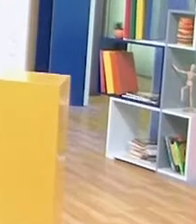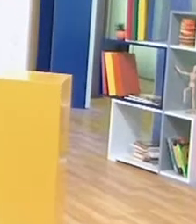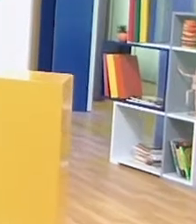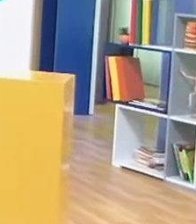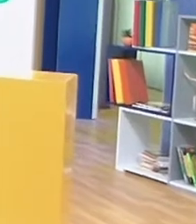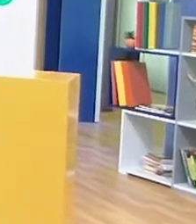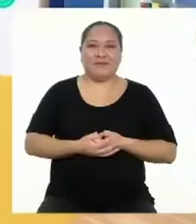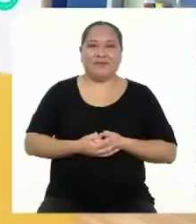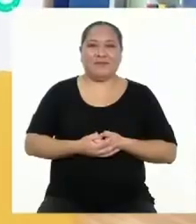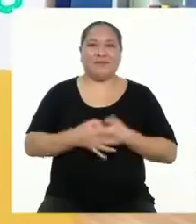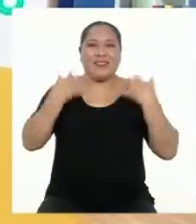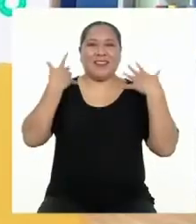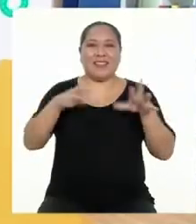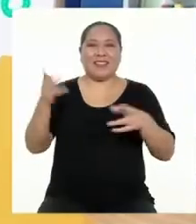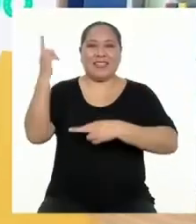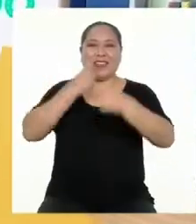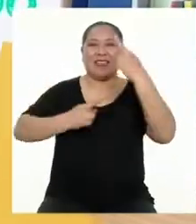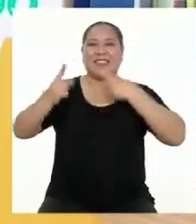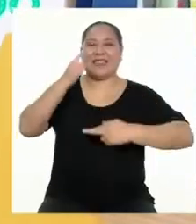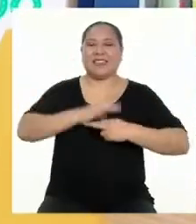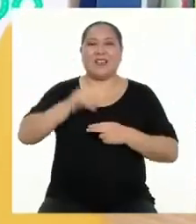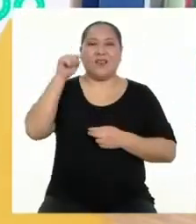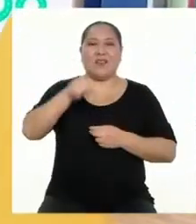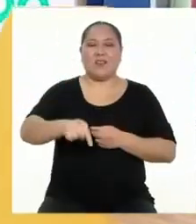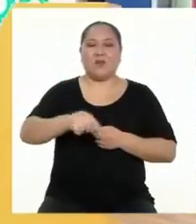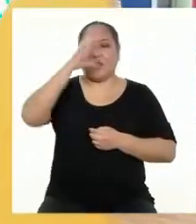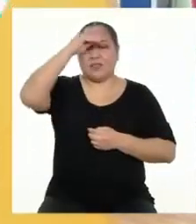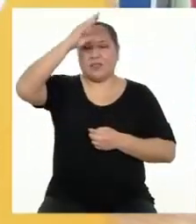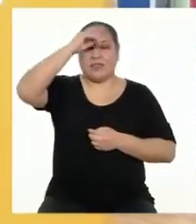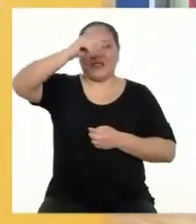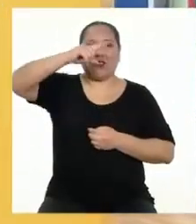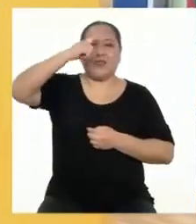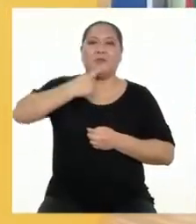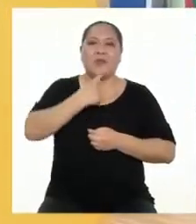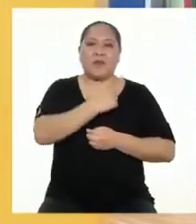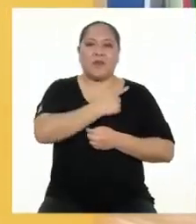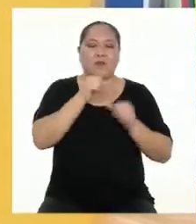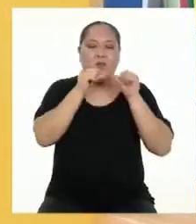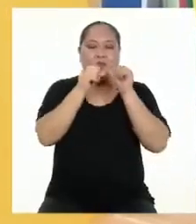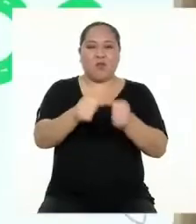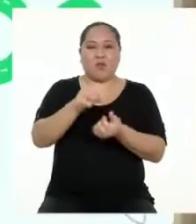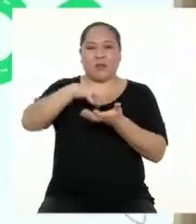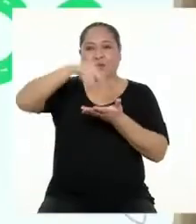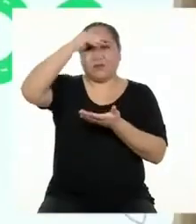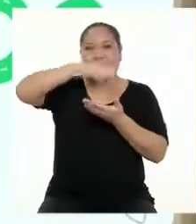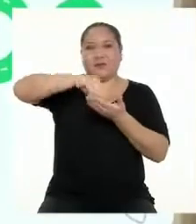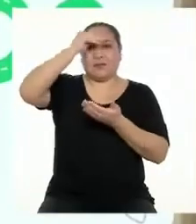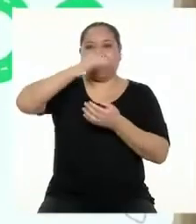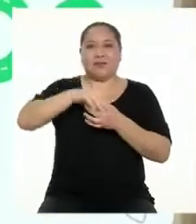Y aquí estamos de vuelta, chicas y chicos de primero de secundaria, para continuar nuestro aprendizaje sobre